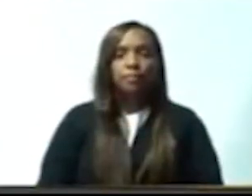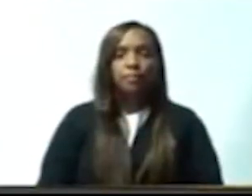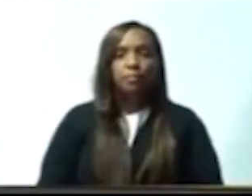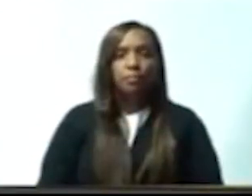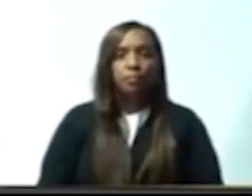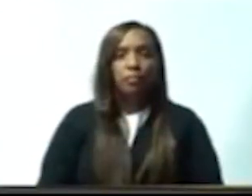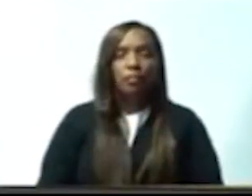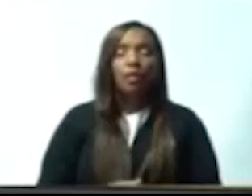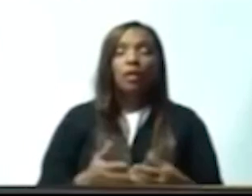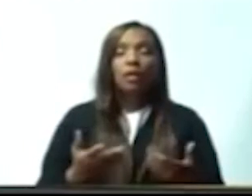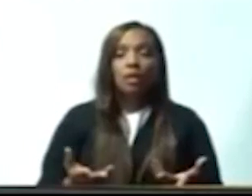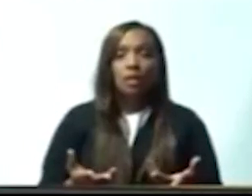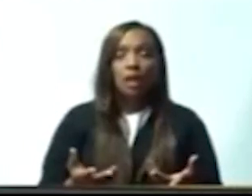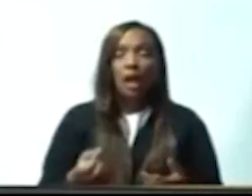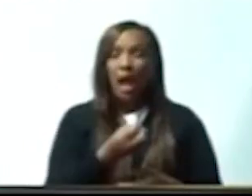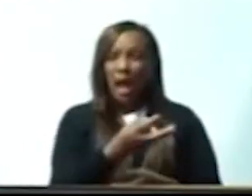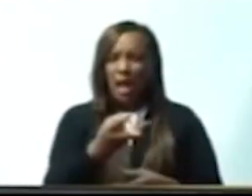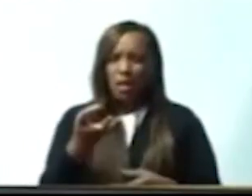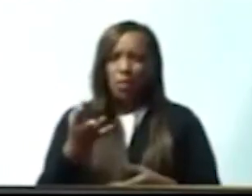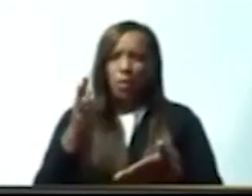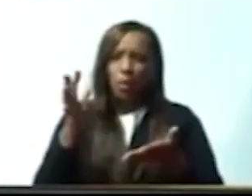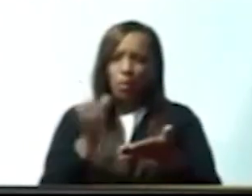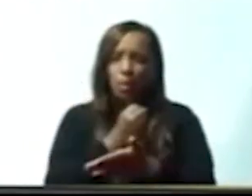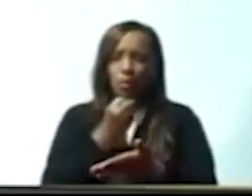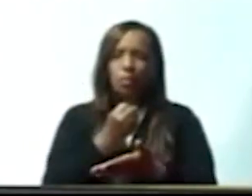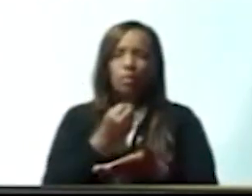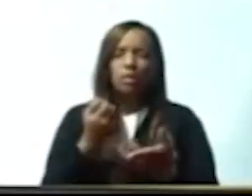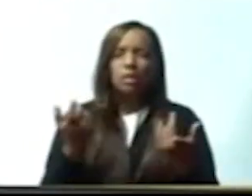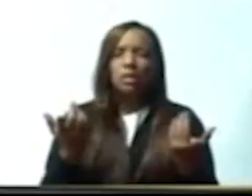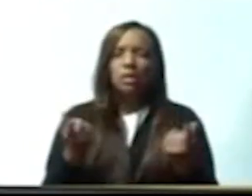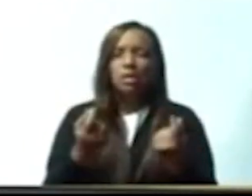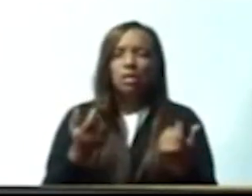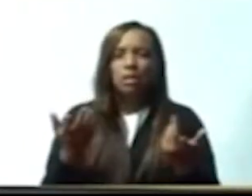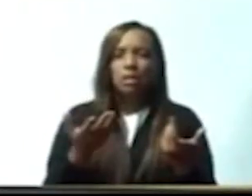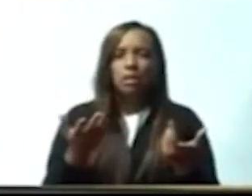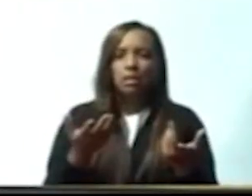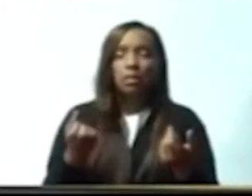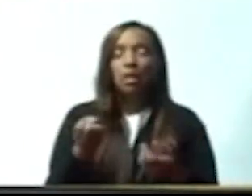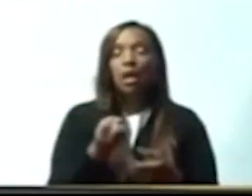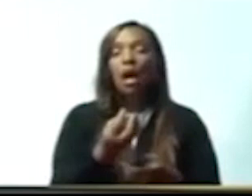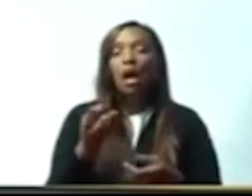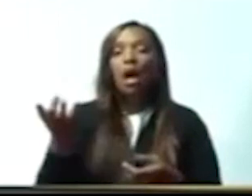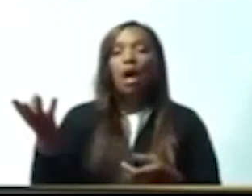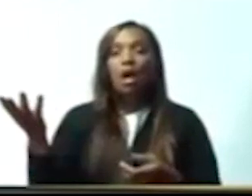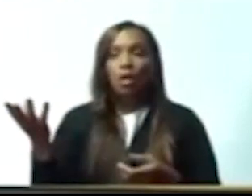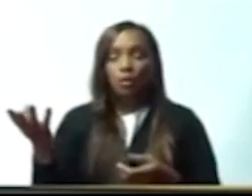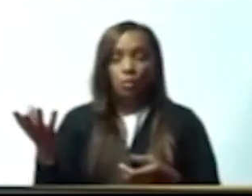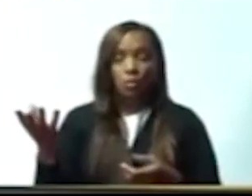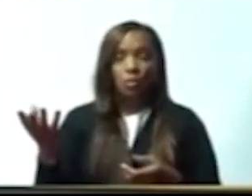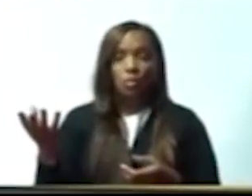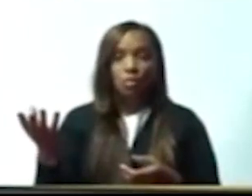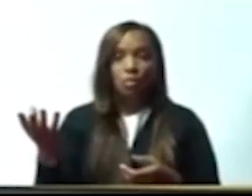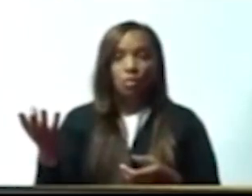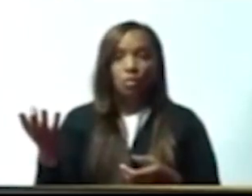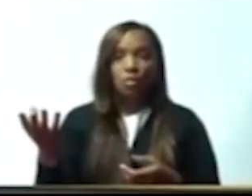nuestra provincia y del país, aprovechan para que hagamos mutis. Pero a Mercedes Rodríguez no la van a hacer